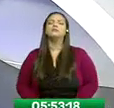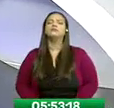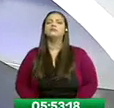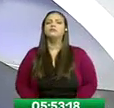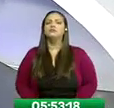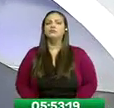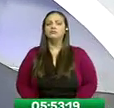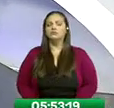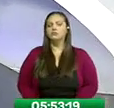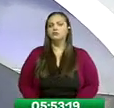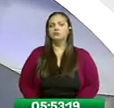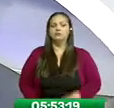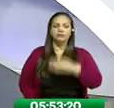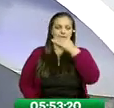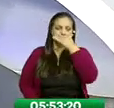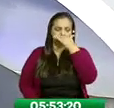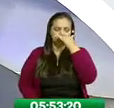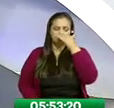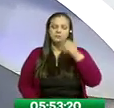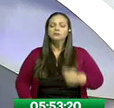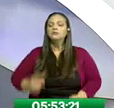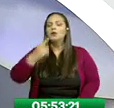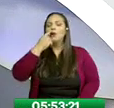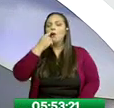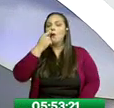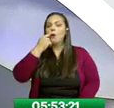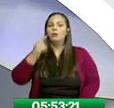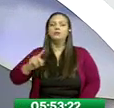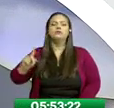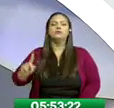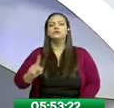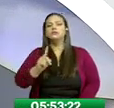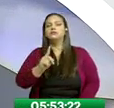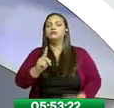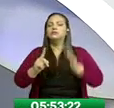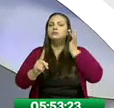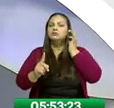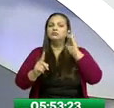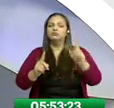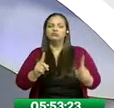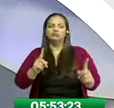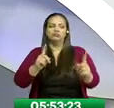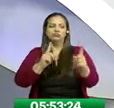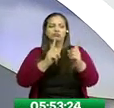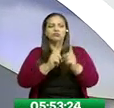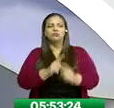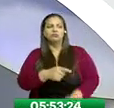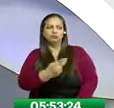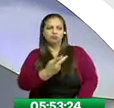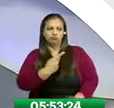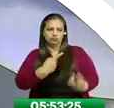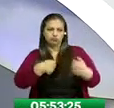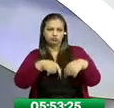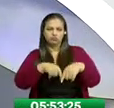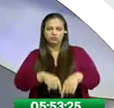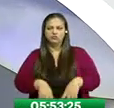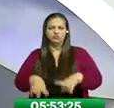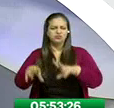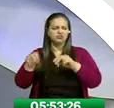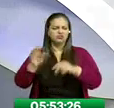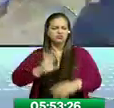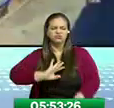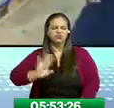del hermano del atacante o del presunto atacante, para hablar con propiedad, de la dama que puso la denuncia, de